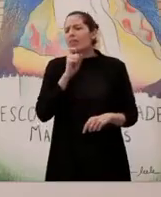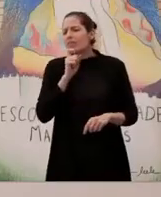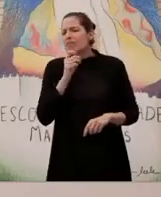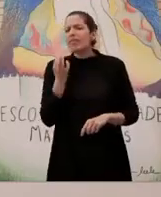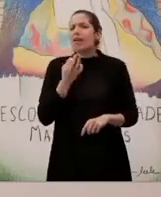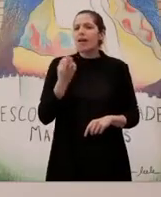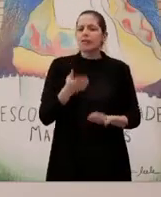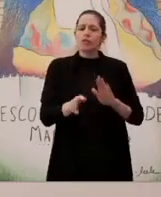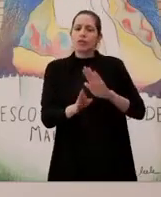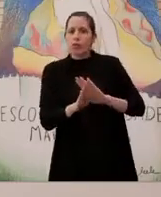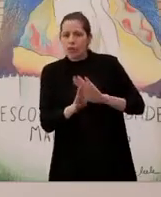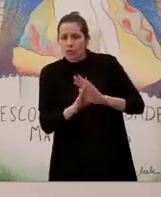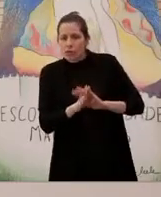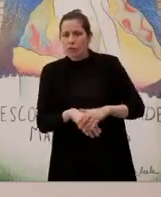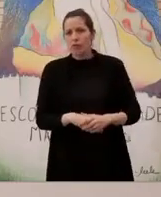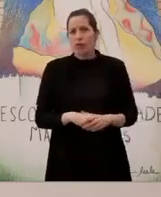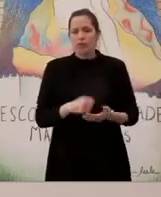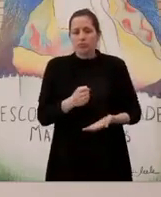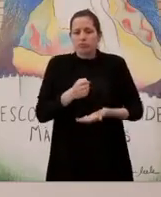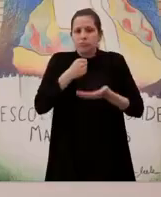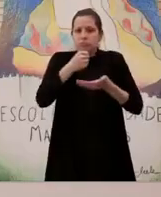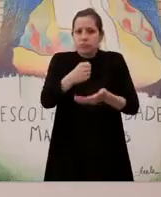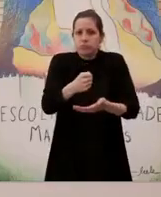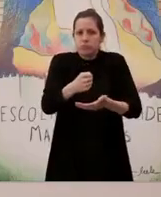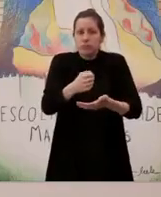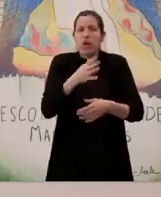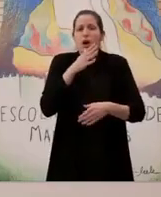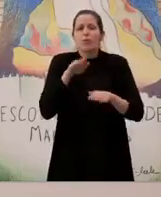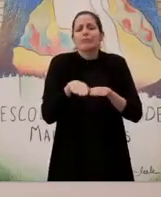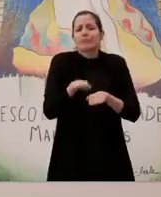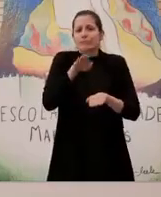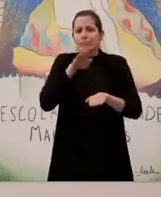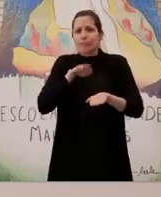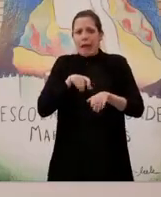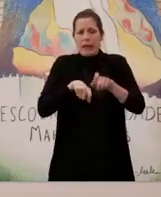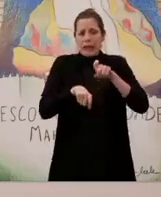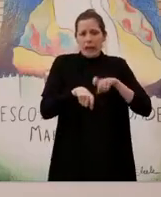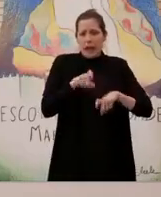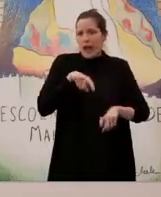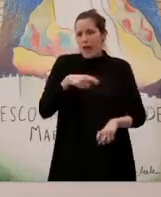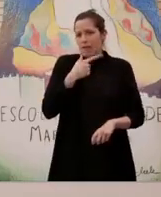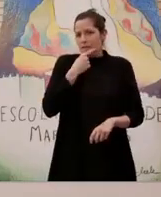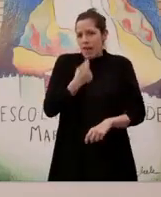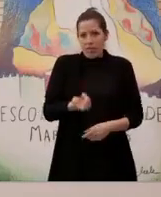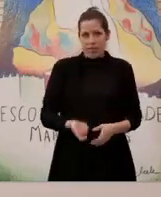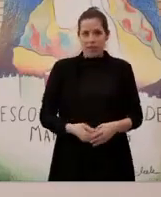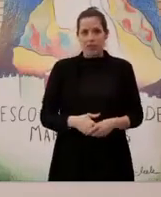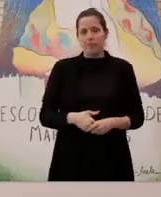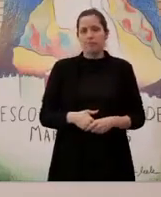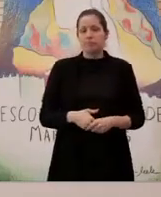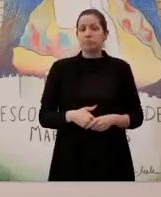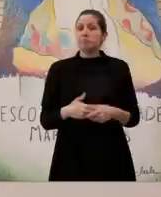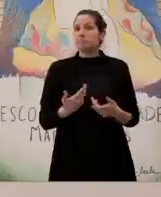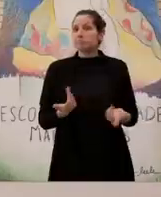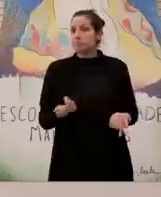ese o problema porque retroceder facilísimo o vemos no mundo pero veo que bueno